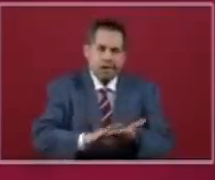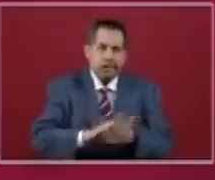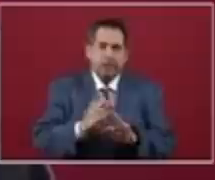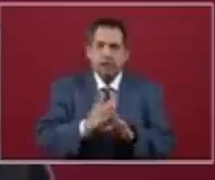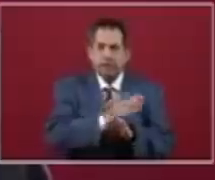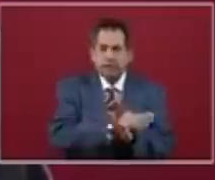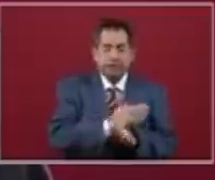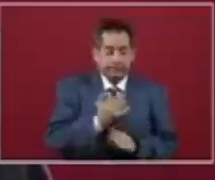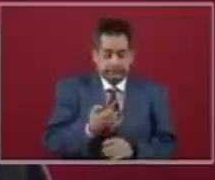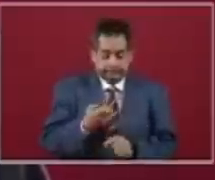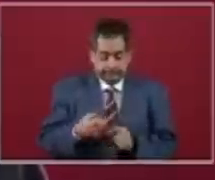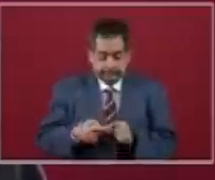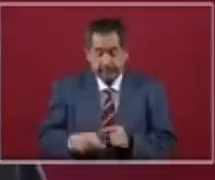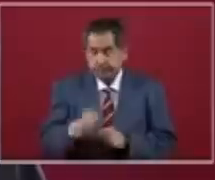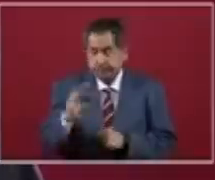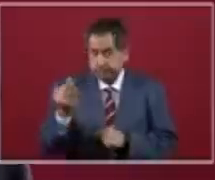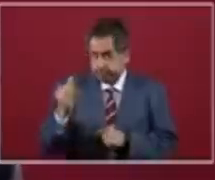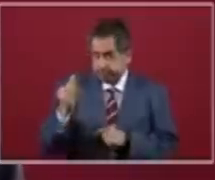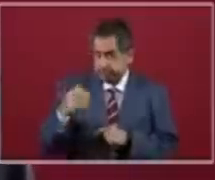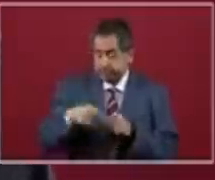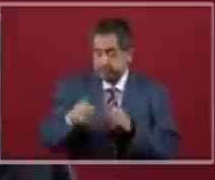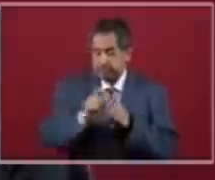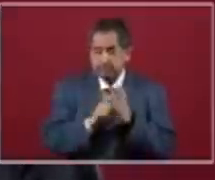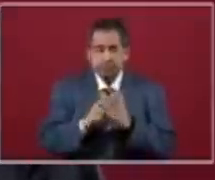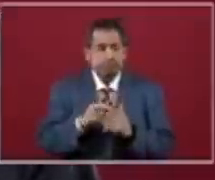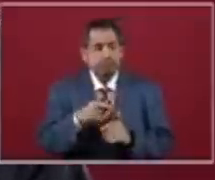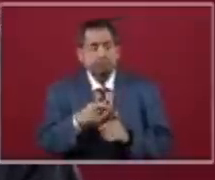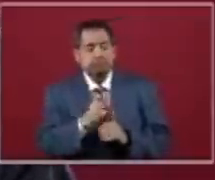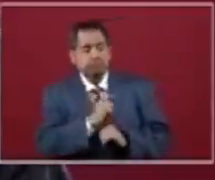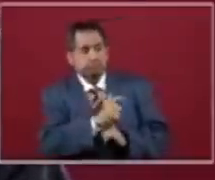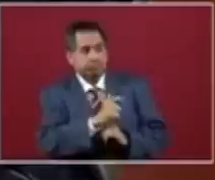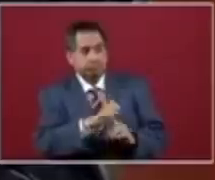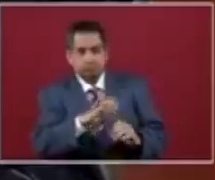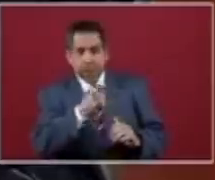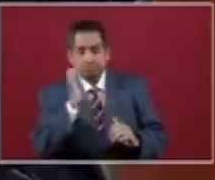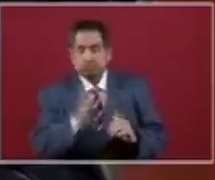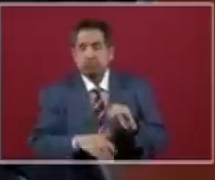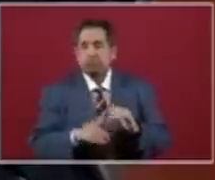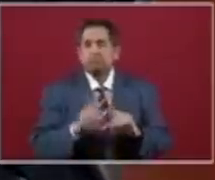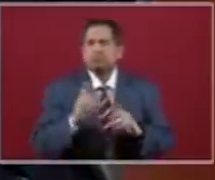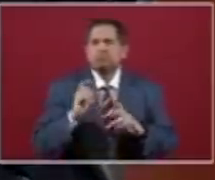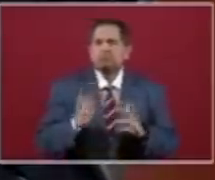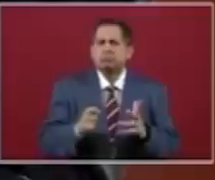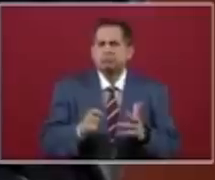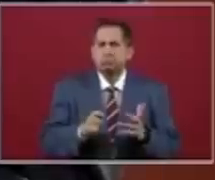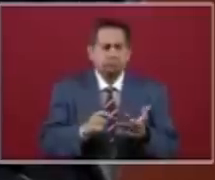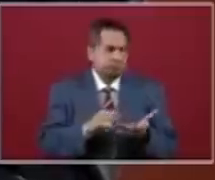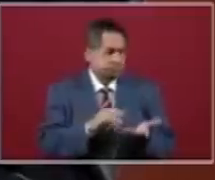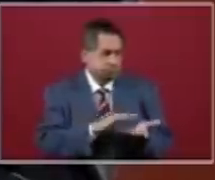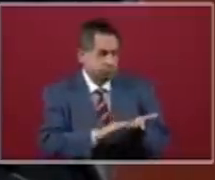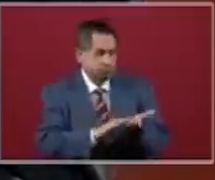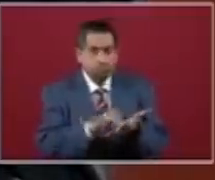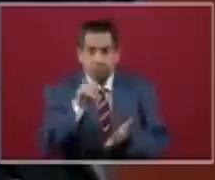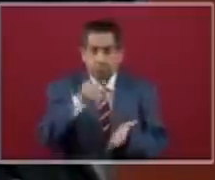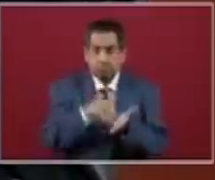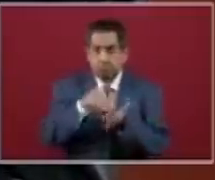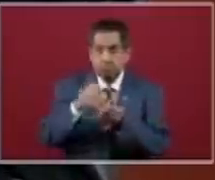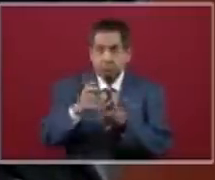y en este mes de febrero se terminan de ejercer los